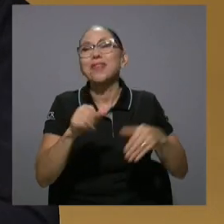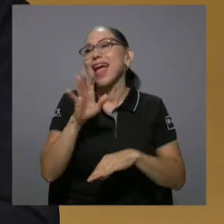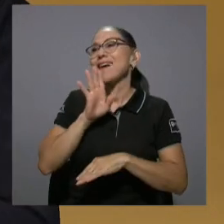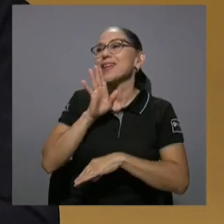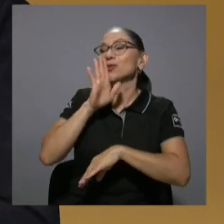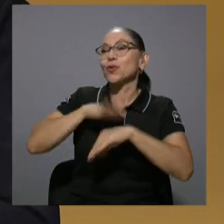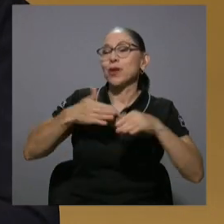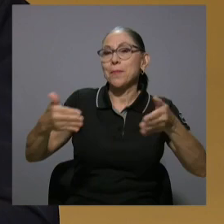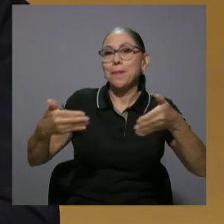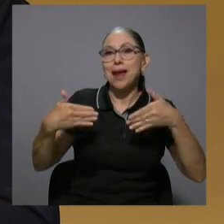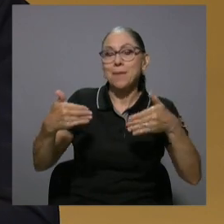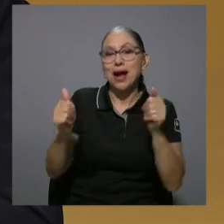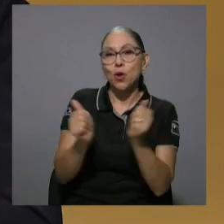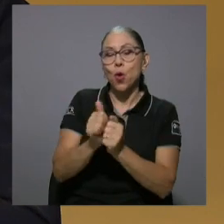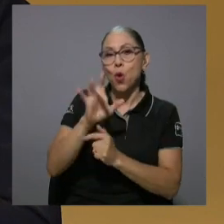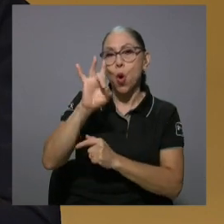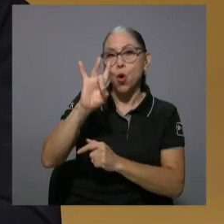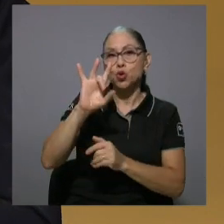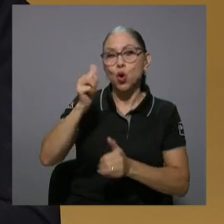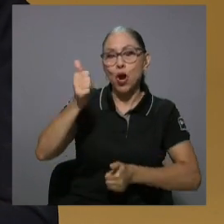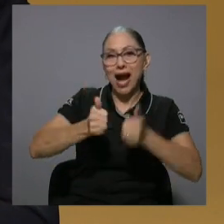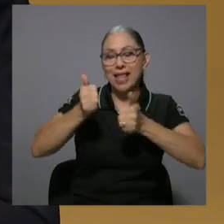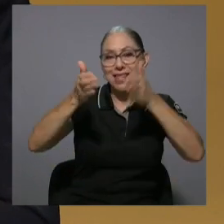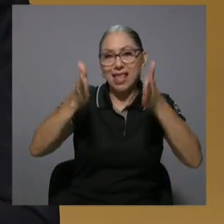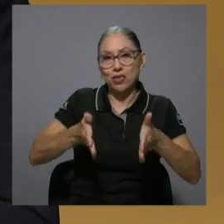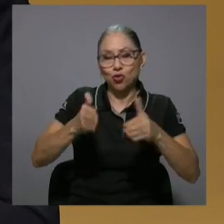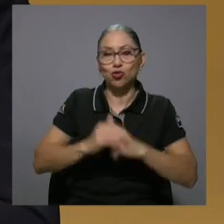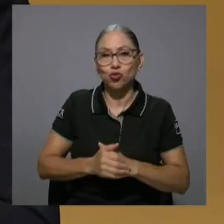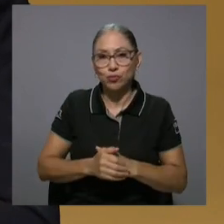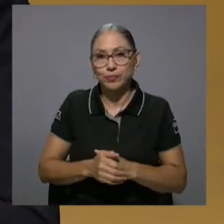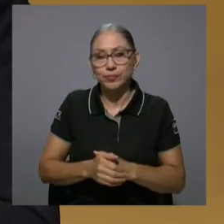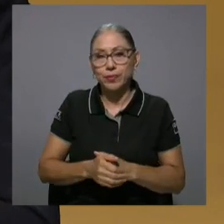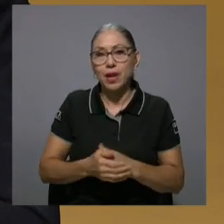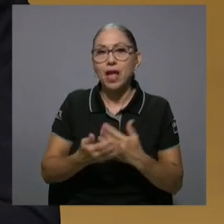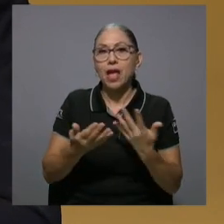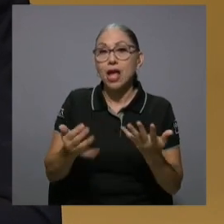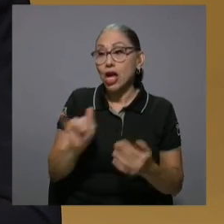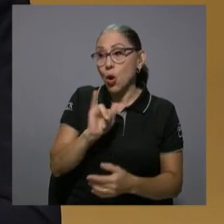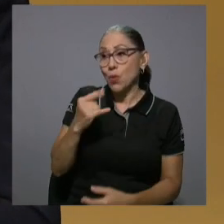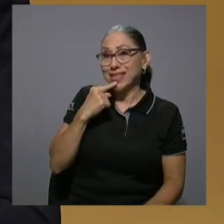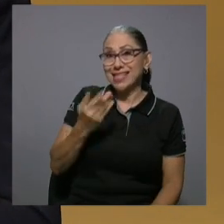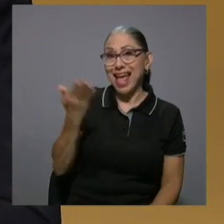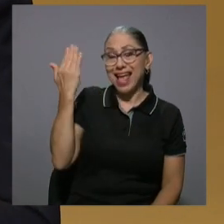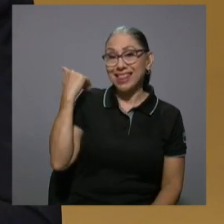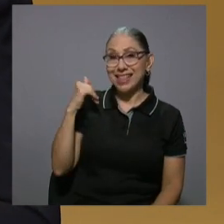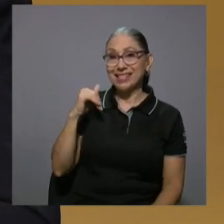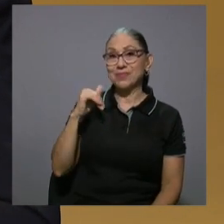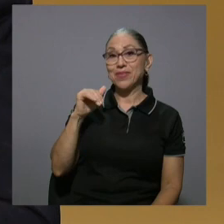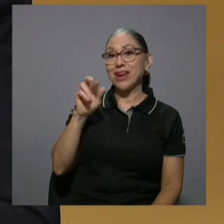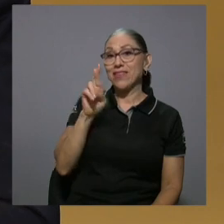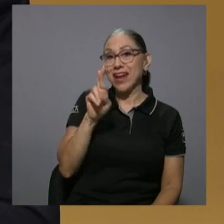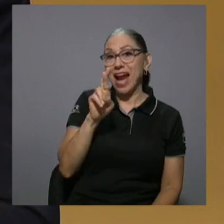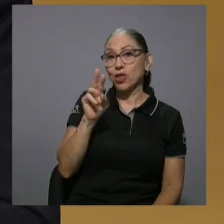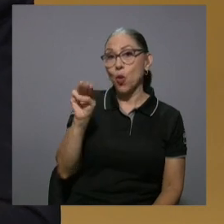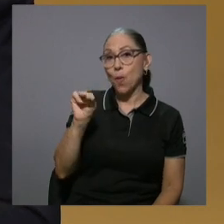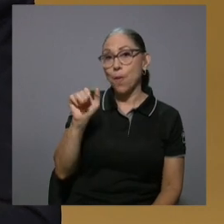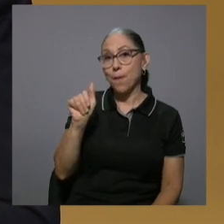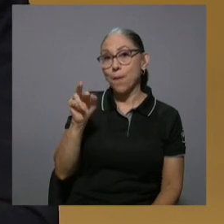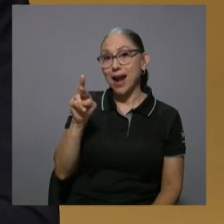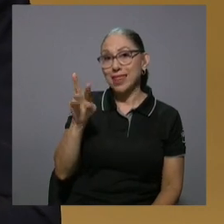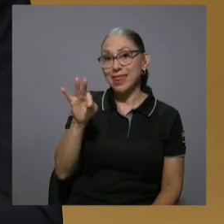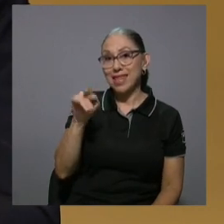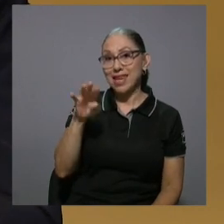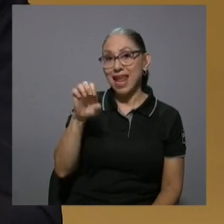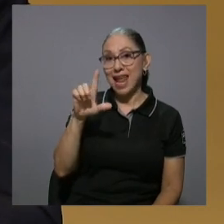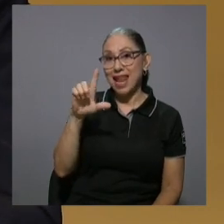8 candidatos que, bueno, como comentaba Ricardo Martinelli, el expresidente, condenado